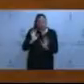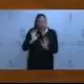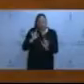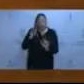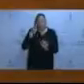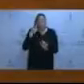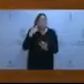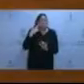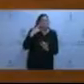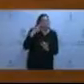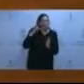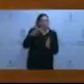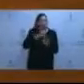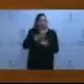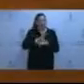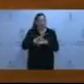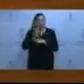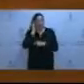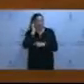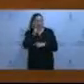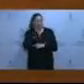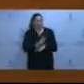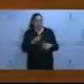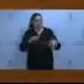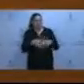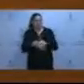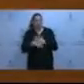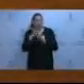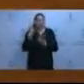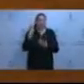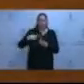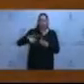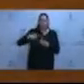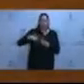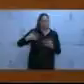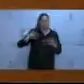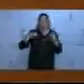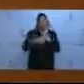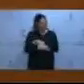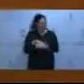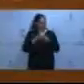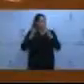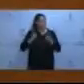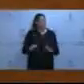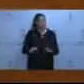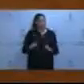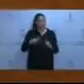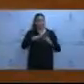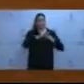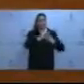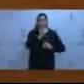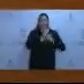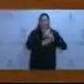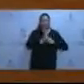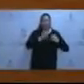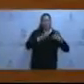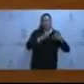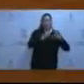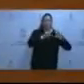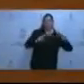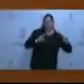tengo, señora consejera. Nuestro temor es que pretendan mezclar dos cosas que nada tienen que ver: la situación económica de la sociedad